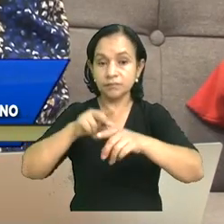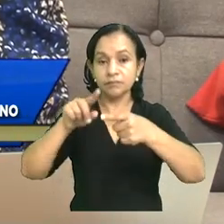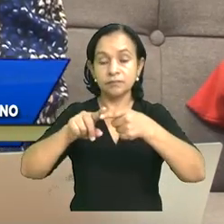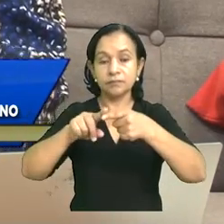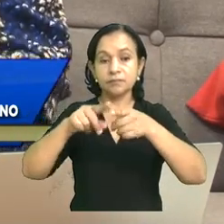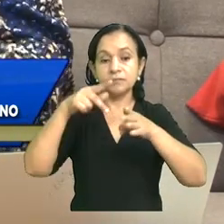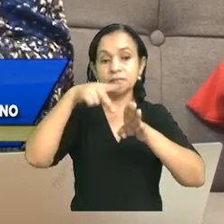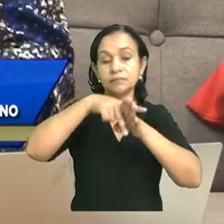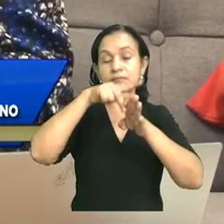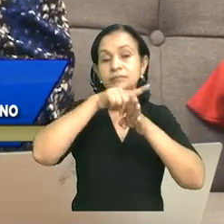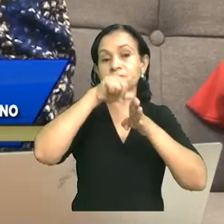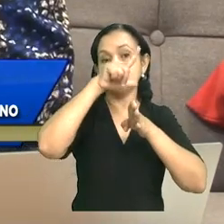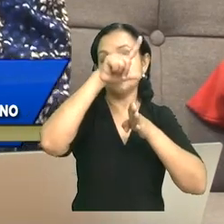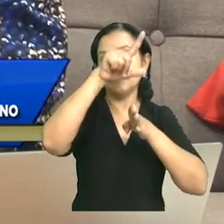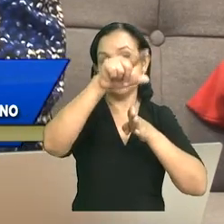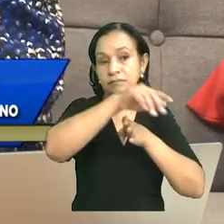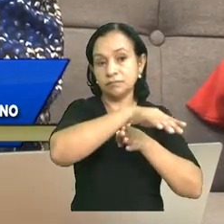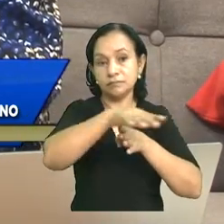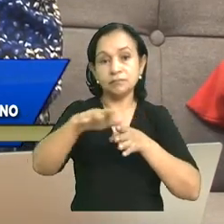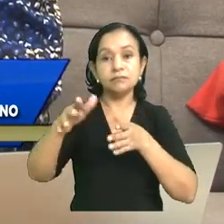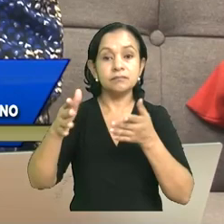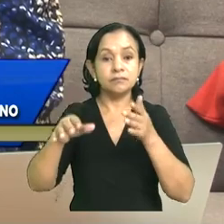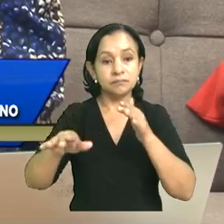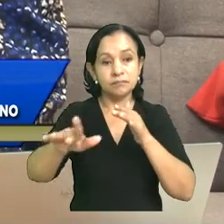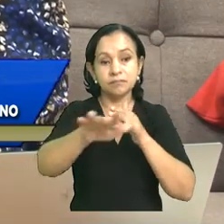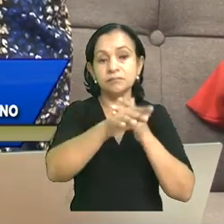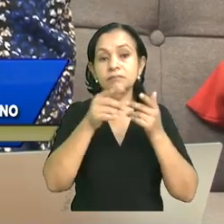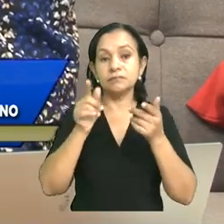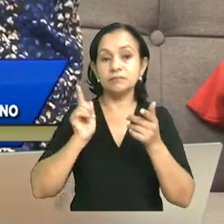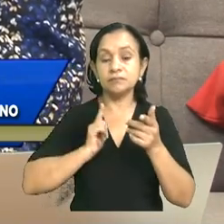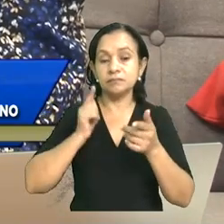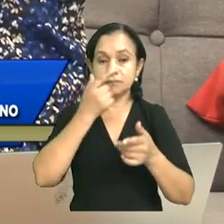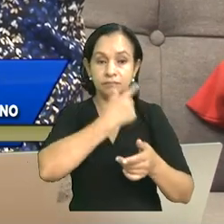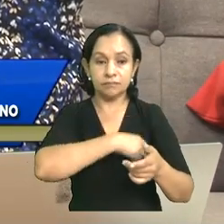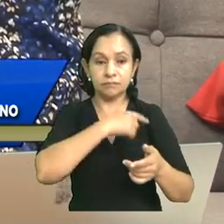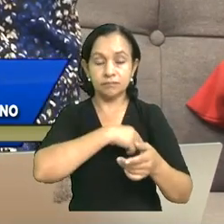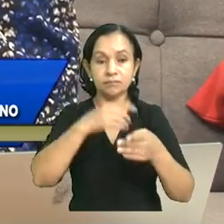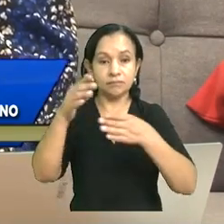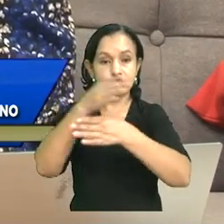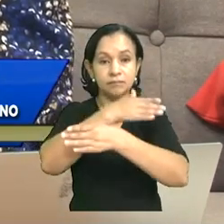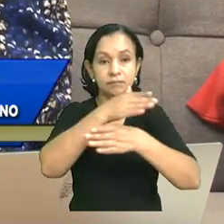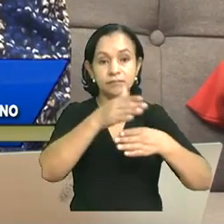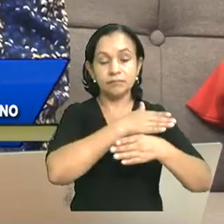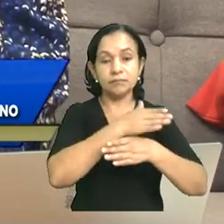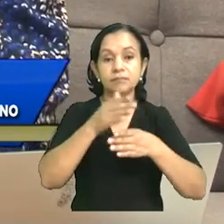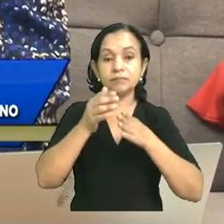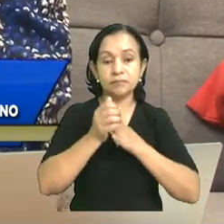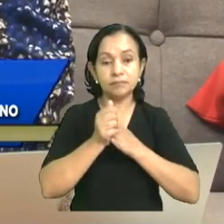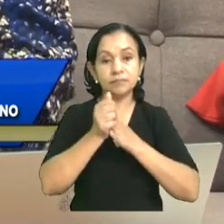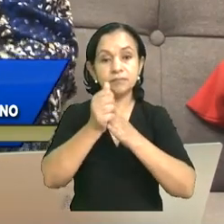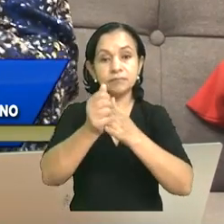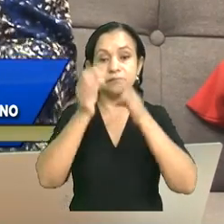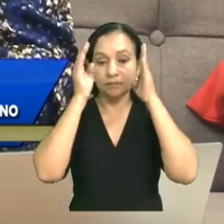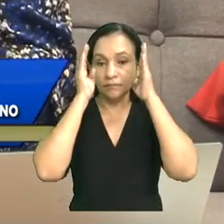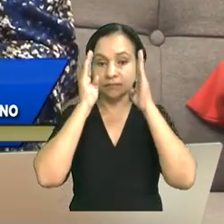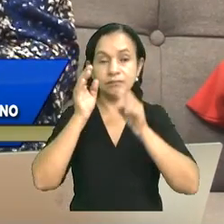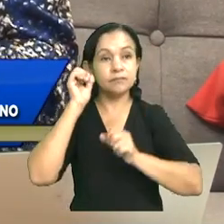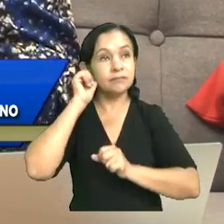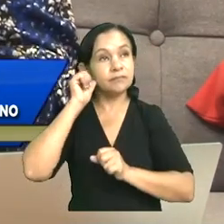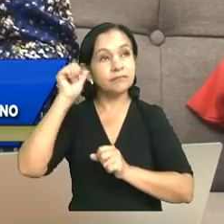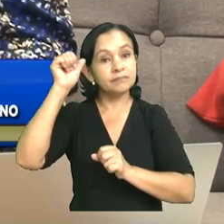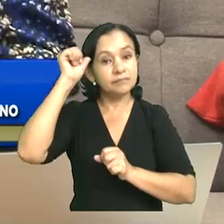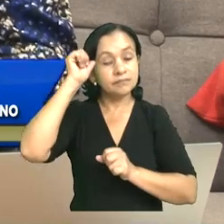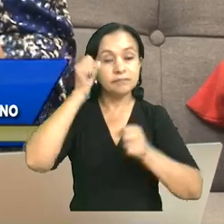rural. Y ahí entramos nosotros con las escuelas municipales de oficio, que está dirigido a los adultos,